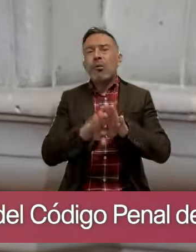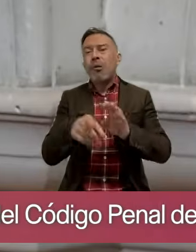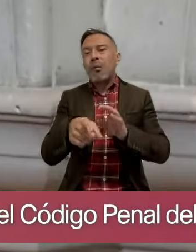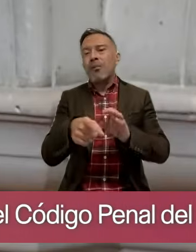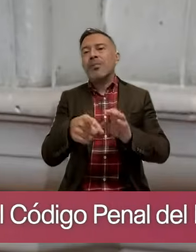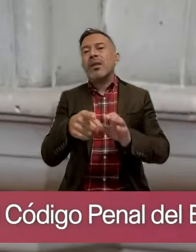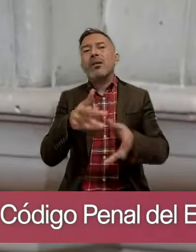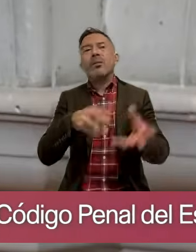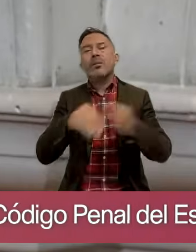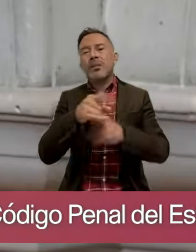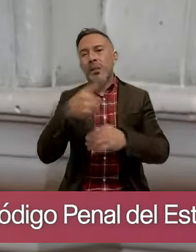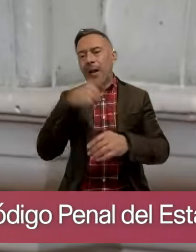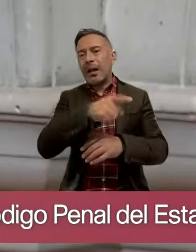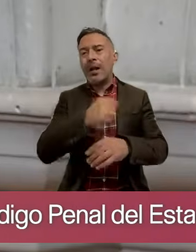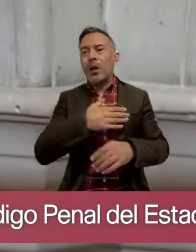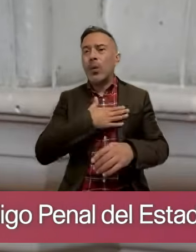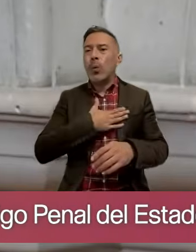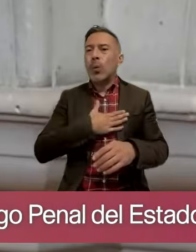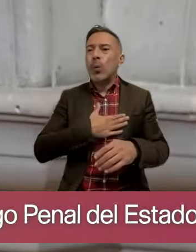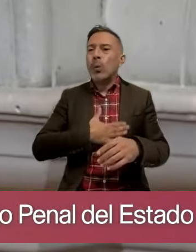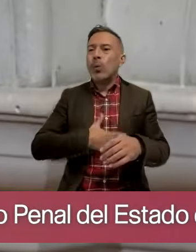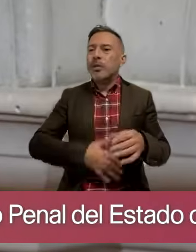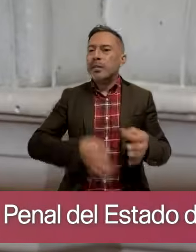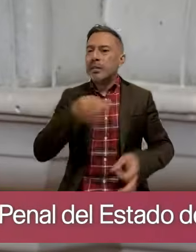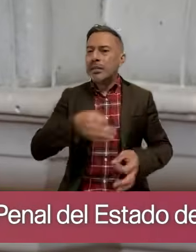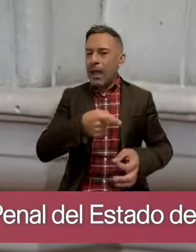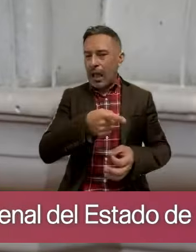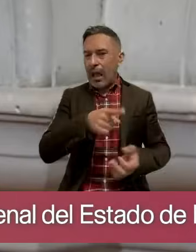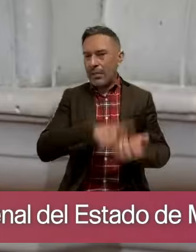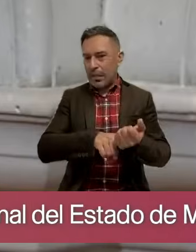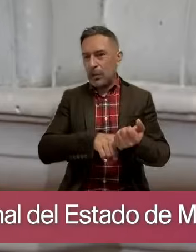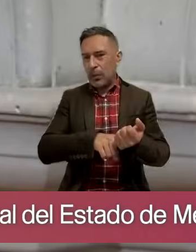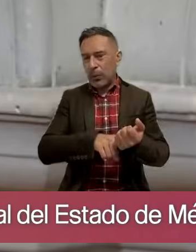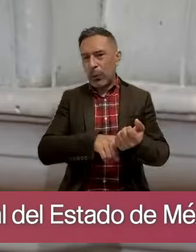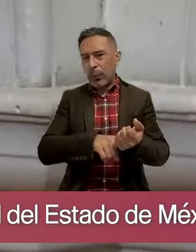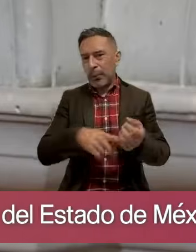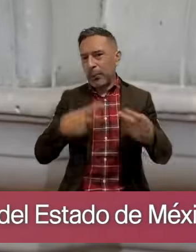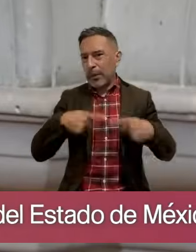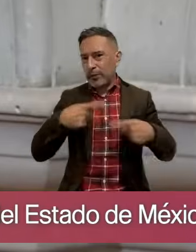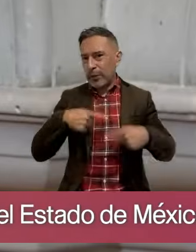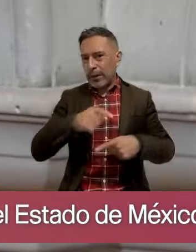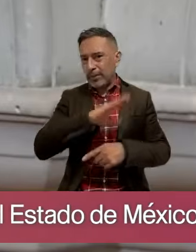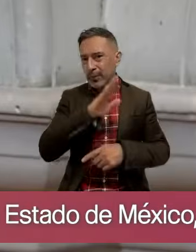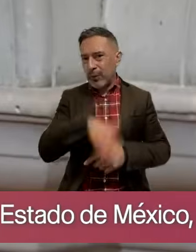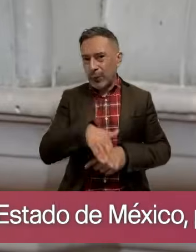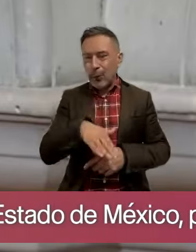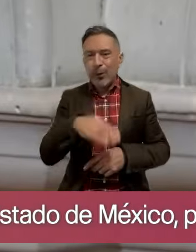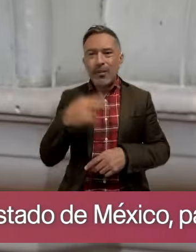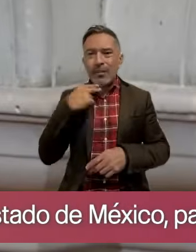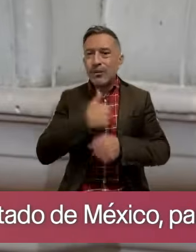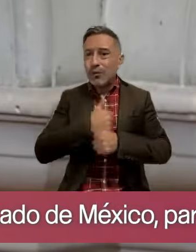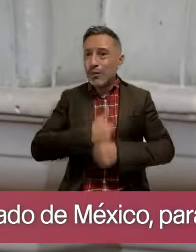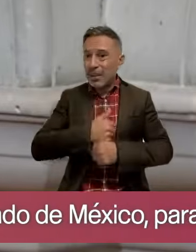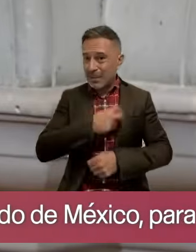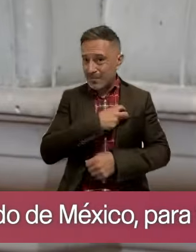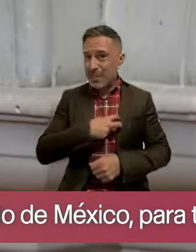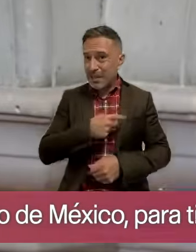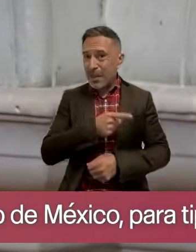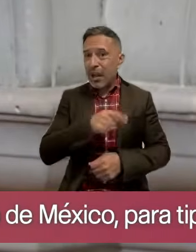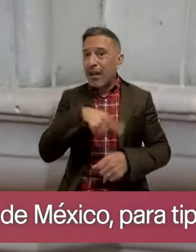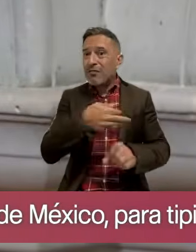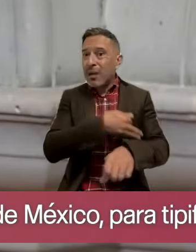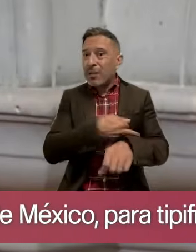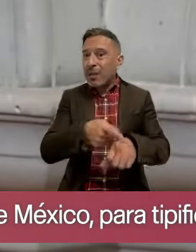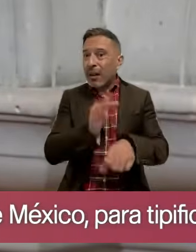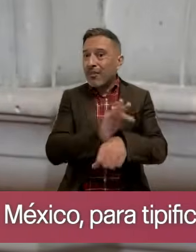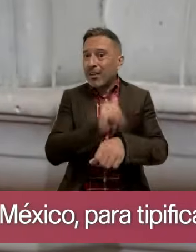las aspiraciones de justicia de las familias de las víctimas. Entonces, esta impunidad no es una